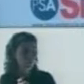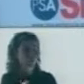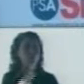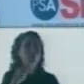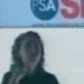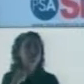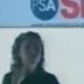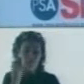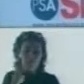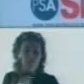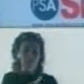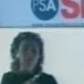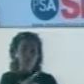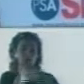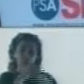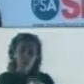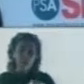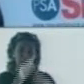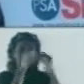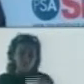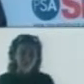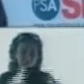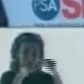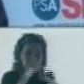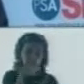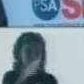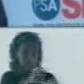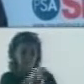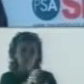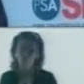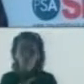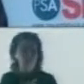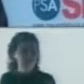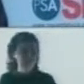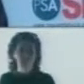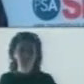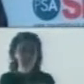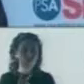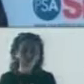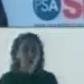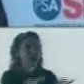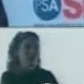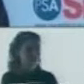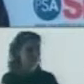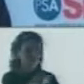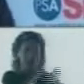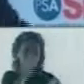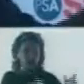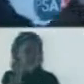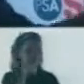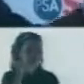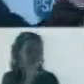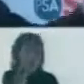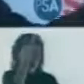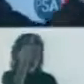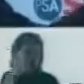permitir también, es verdad, es muy fácil decir esto. Yo voy a estar al servicio de todos los tosidianos y el domingo por la noche os abro